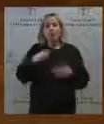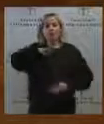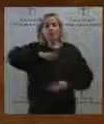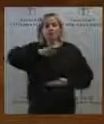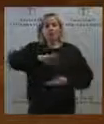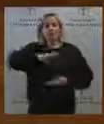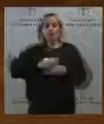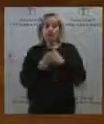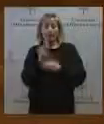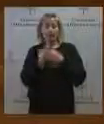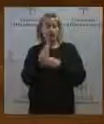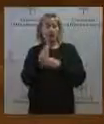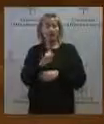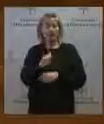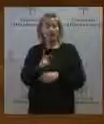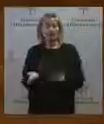libros en varios ayuntamientos.